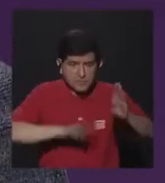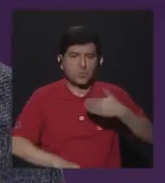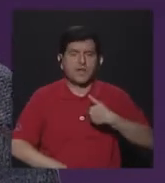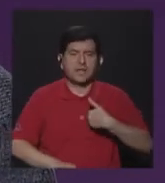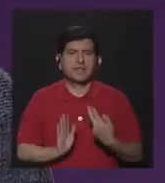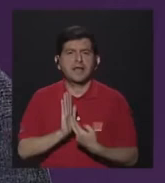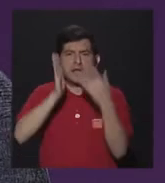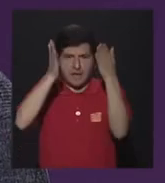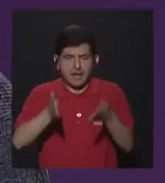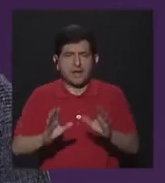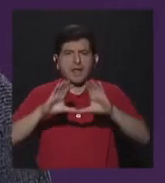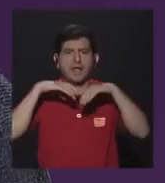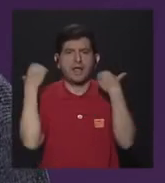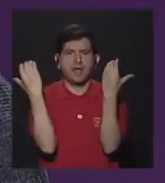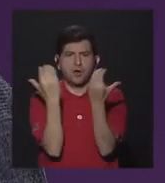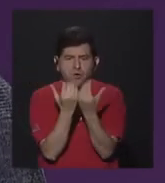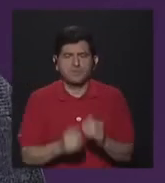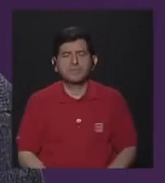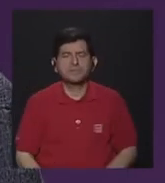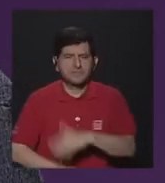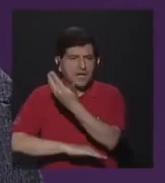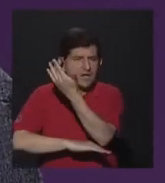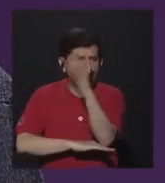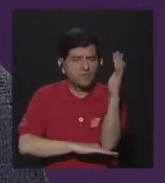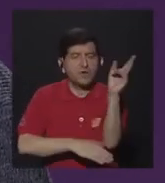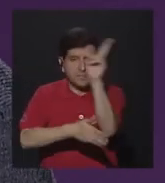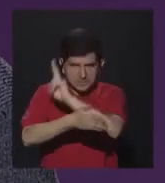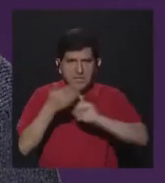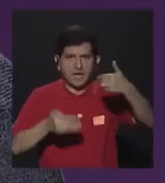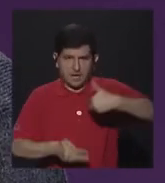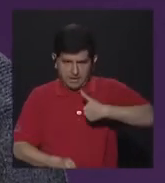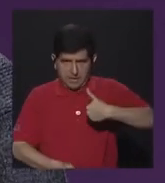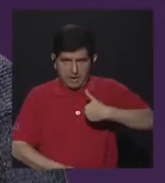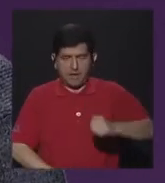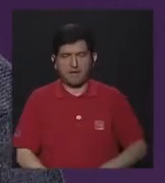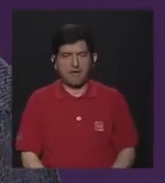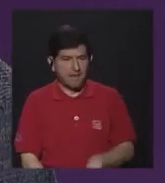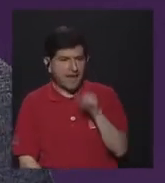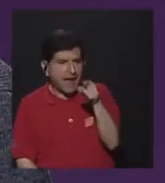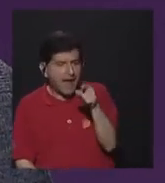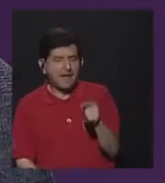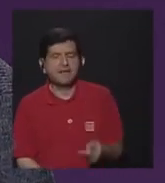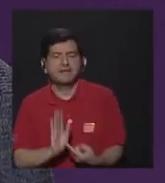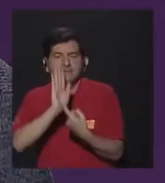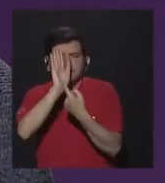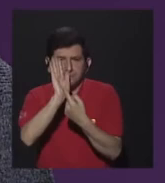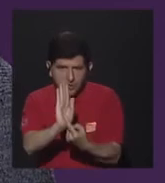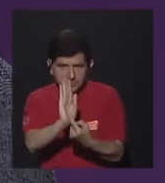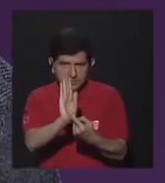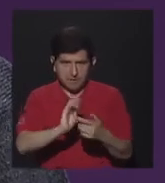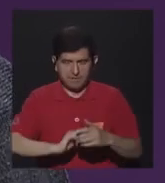en la comisión forestal universitaria y allí se indica